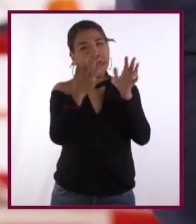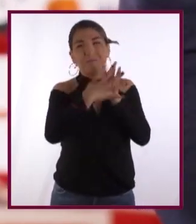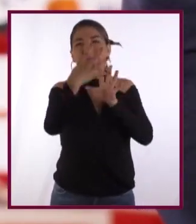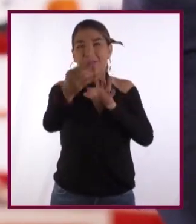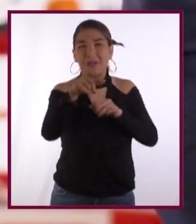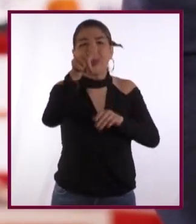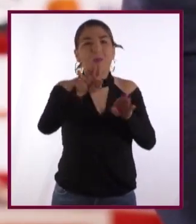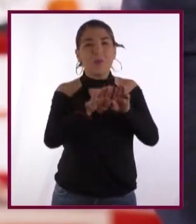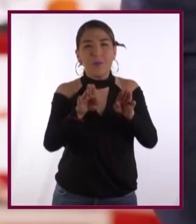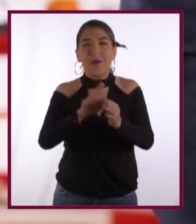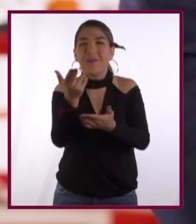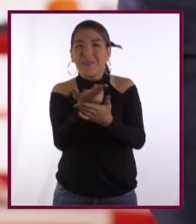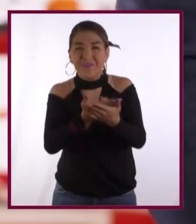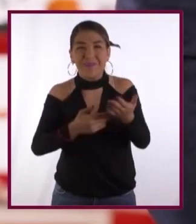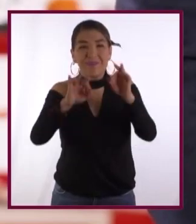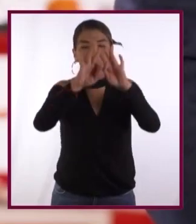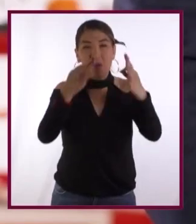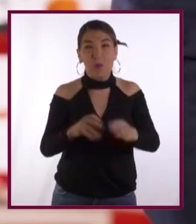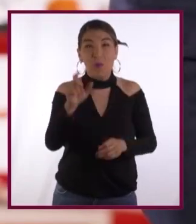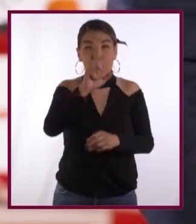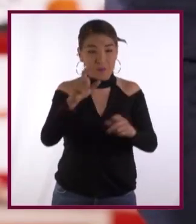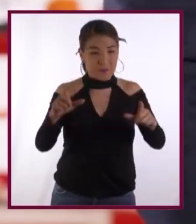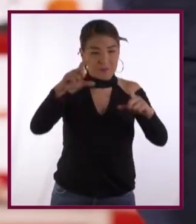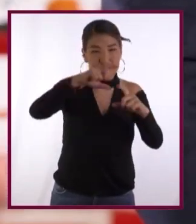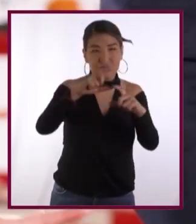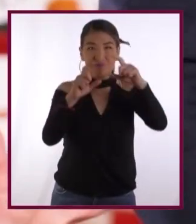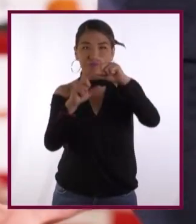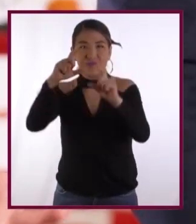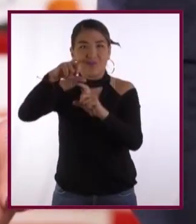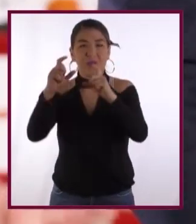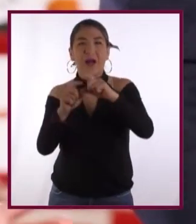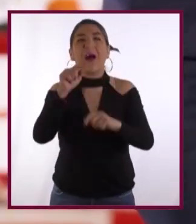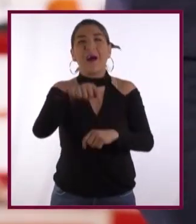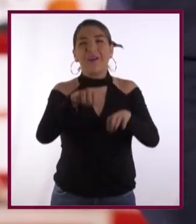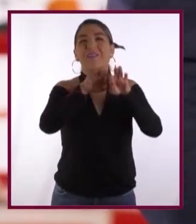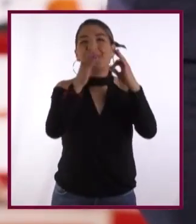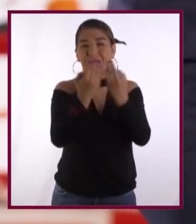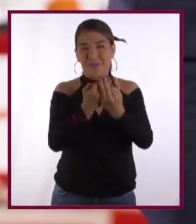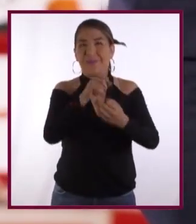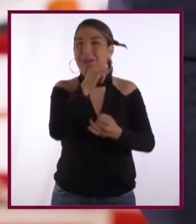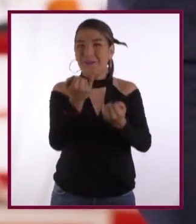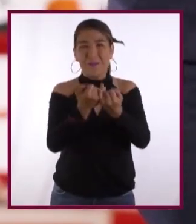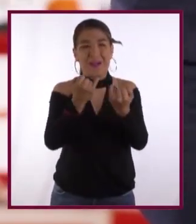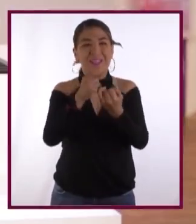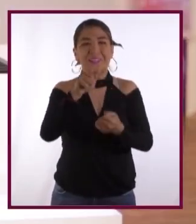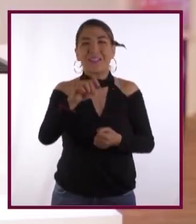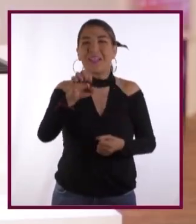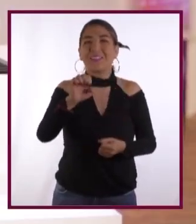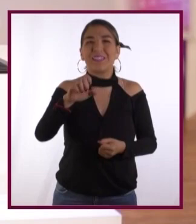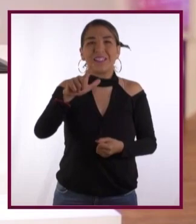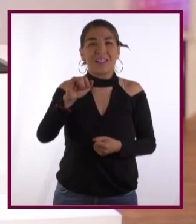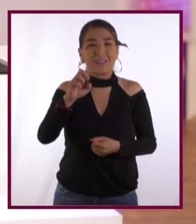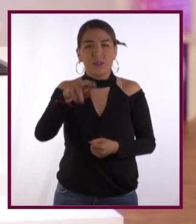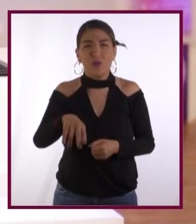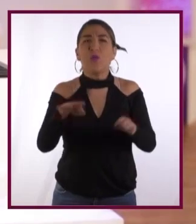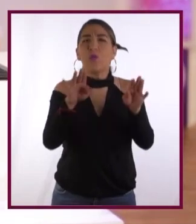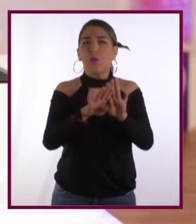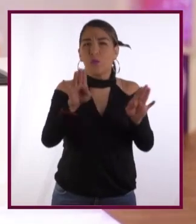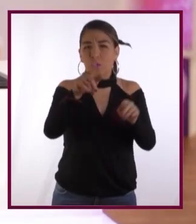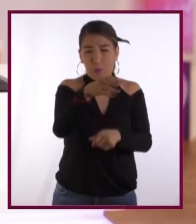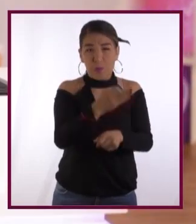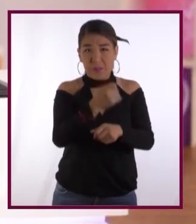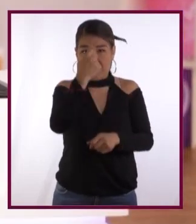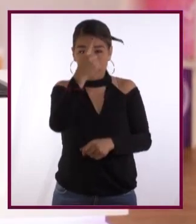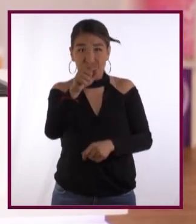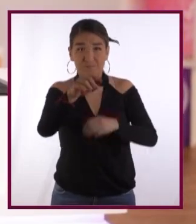las sepan hacer, sino para construir pequeñas figuras que al unirse en serie puedan formar una teselación. Para crear